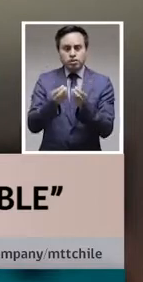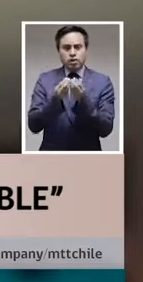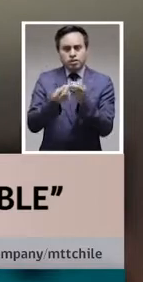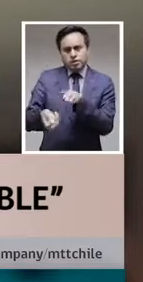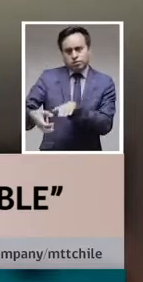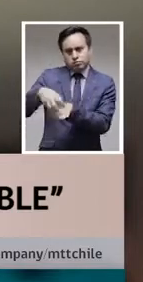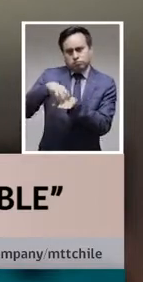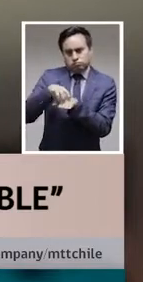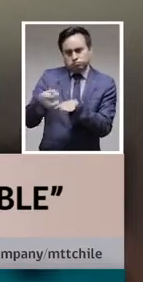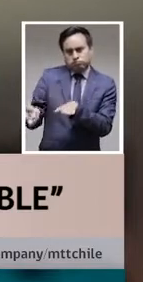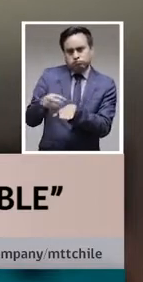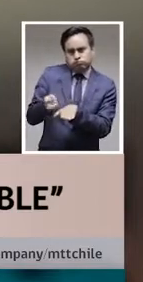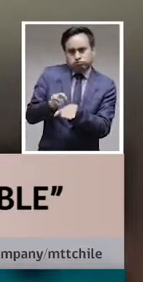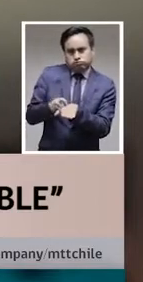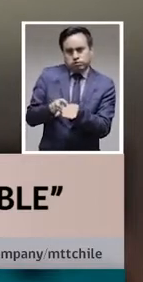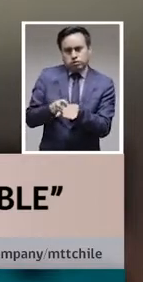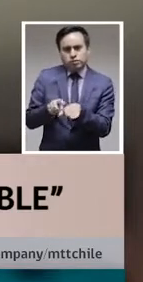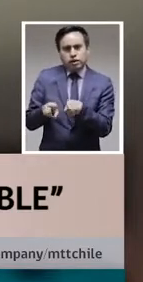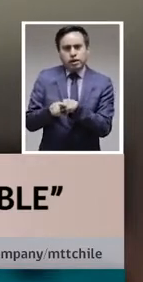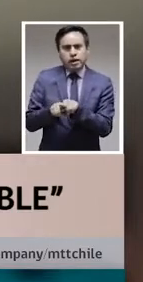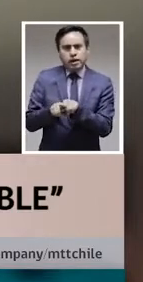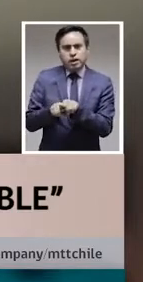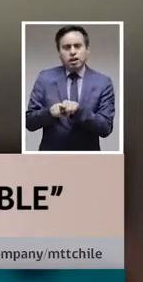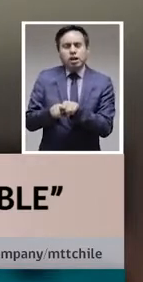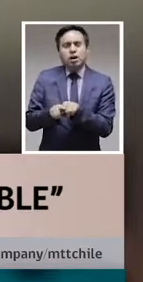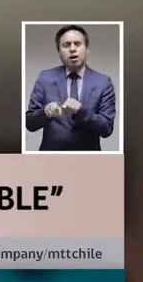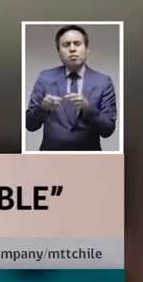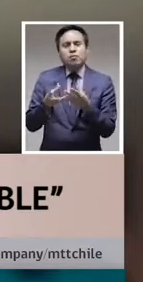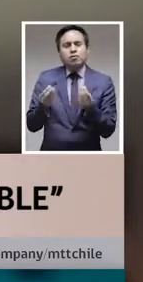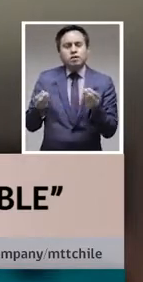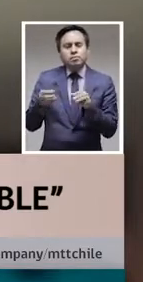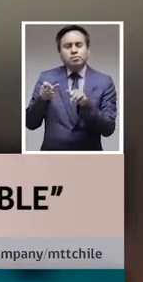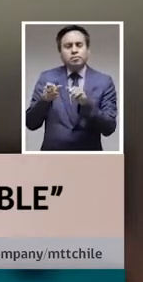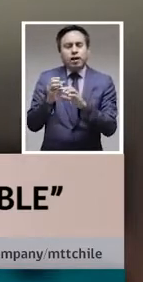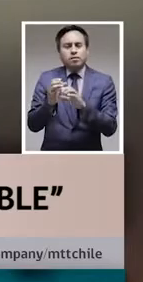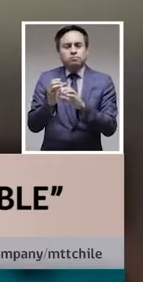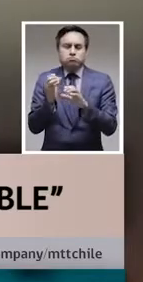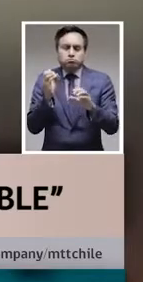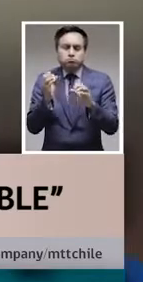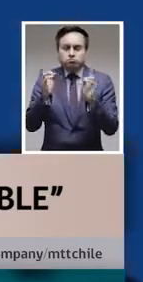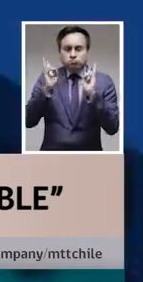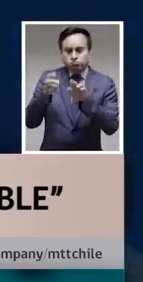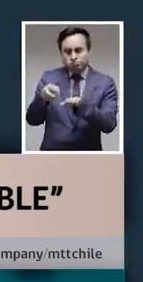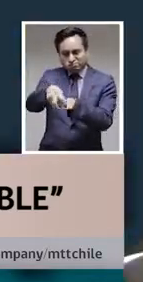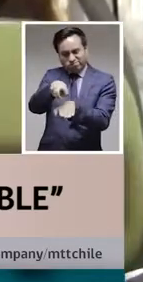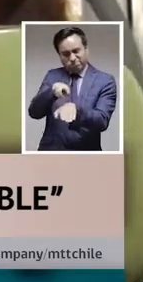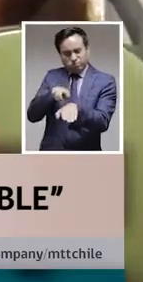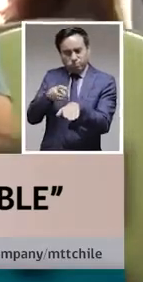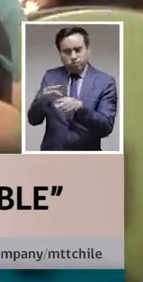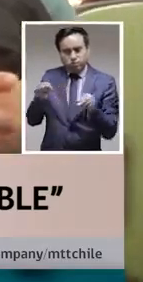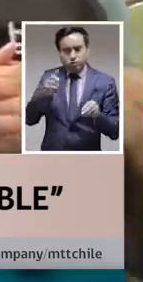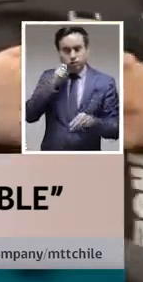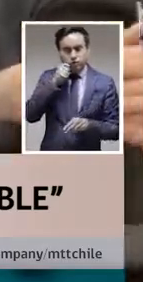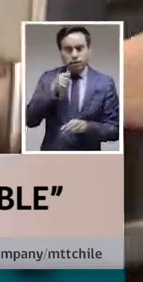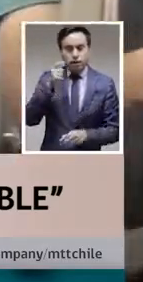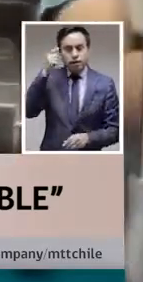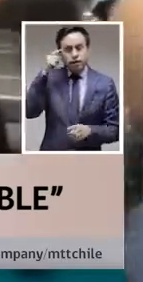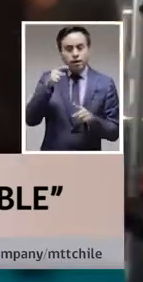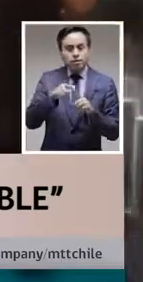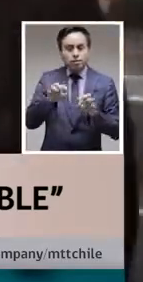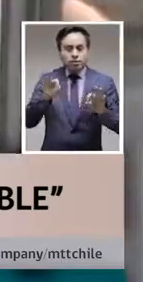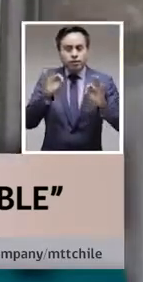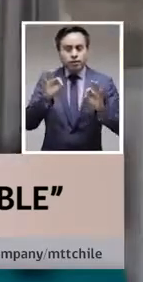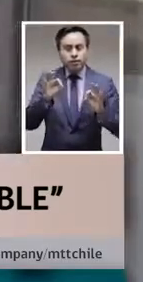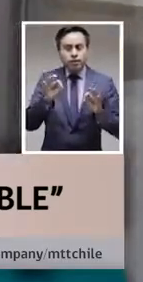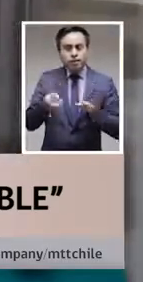masivo, de manera que compactemos los viajes en modos de alta capacidad. Y por eso nuestra prioridad es